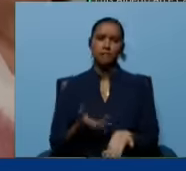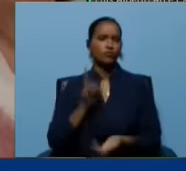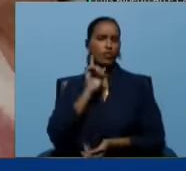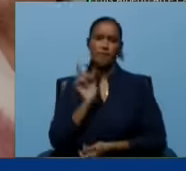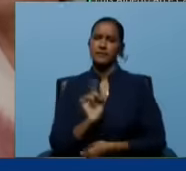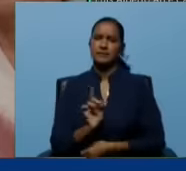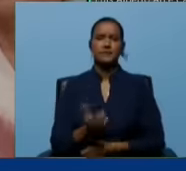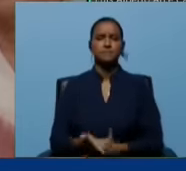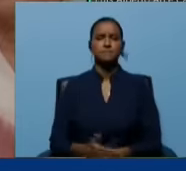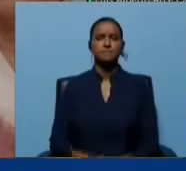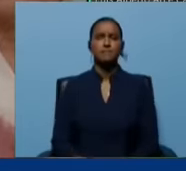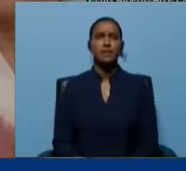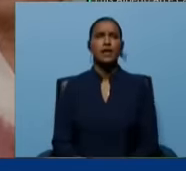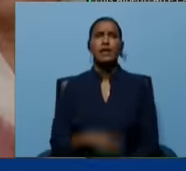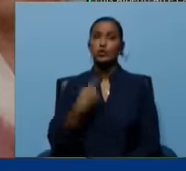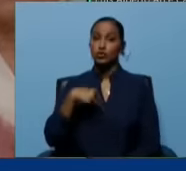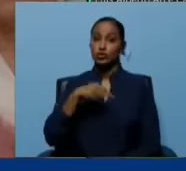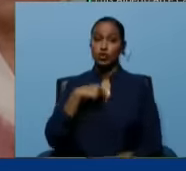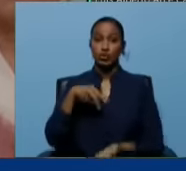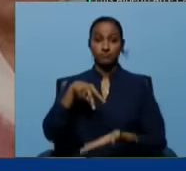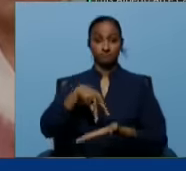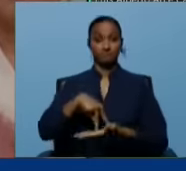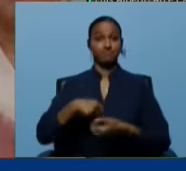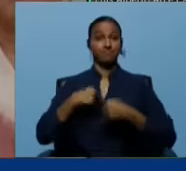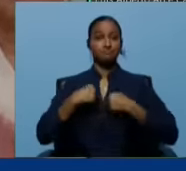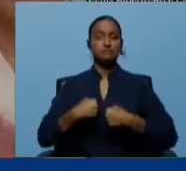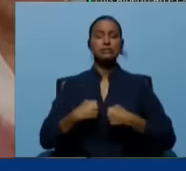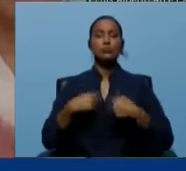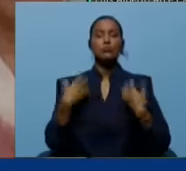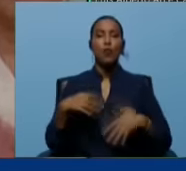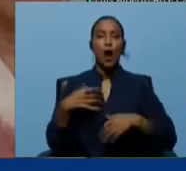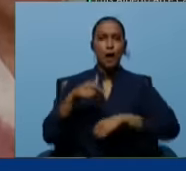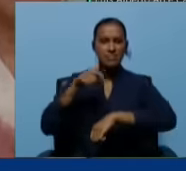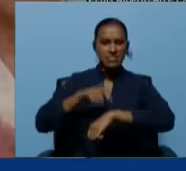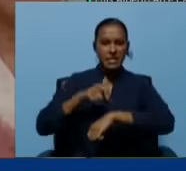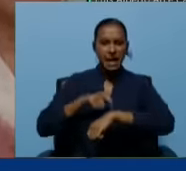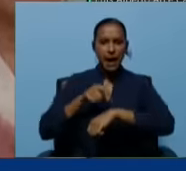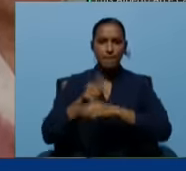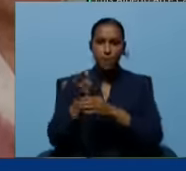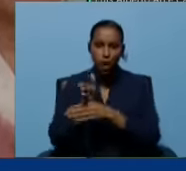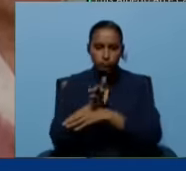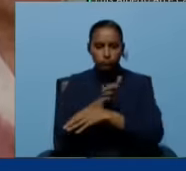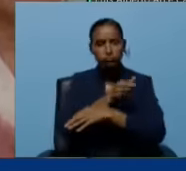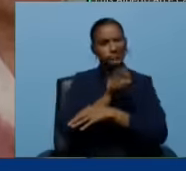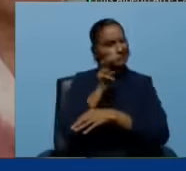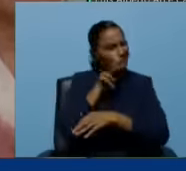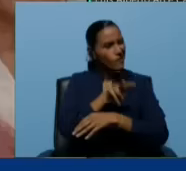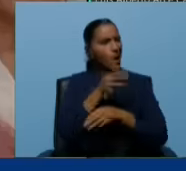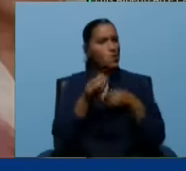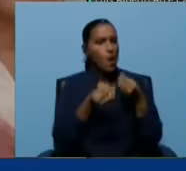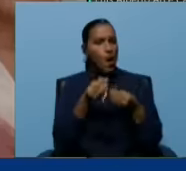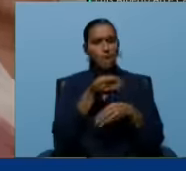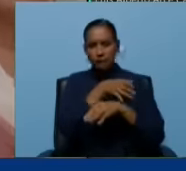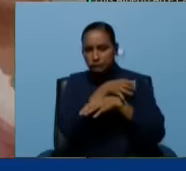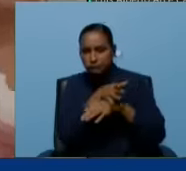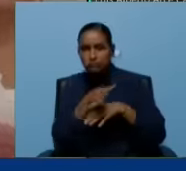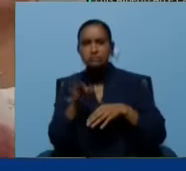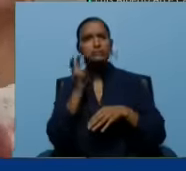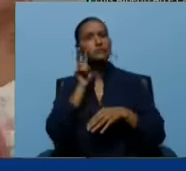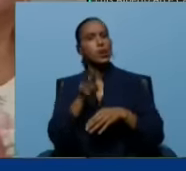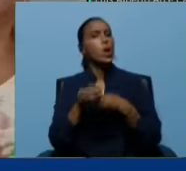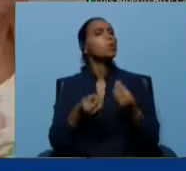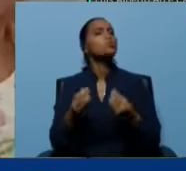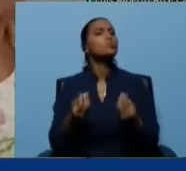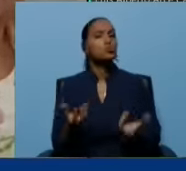De ahí que estemos en un momento propicio para ratificar nuestro apoyo a este mecanismo de concertación